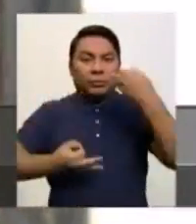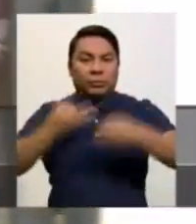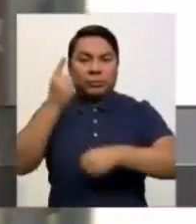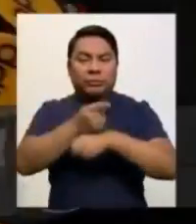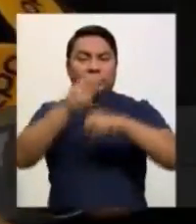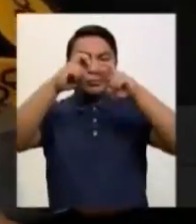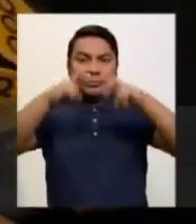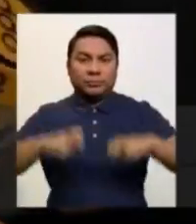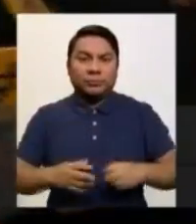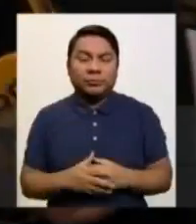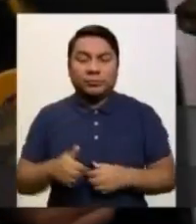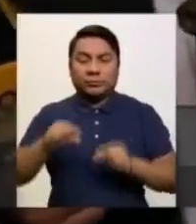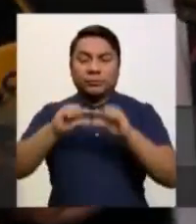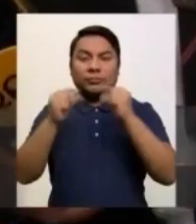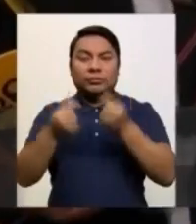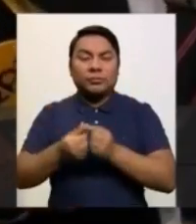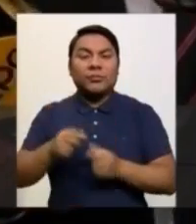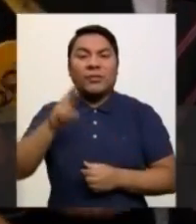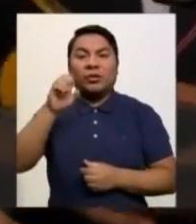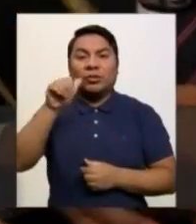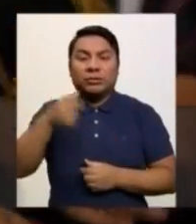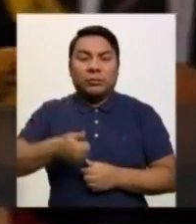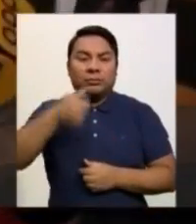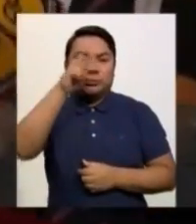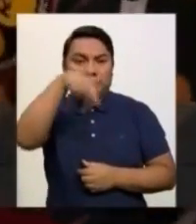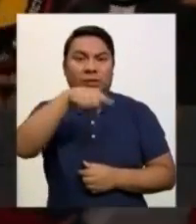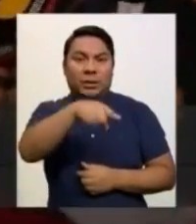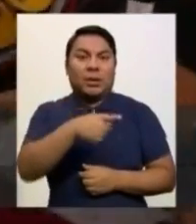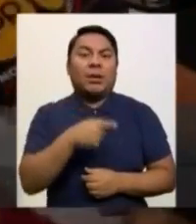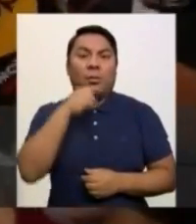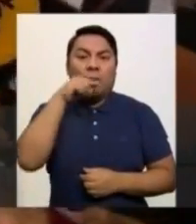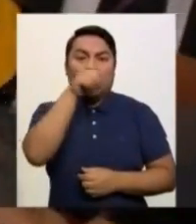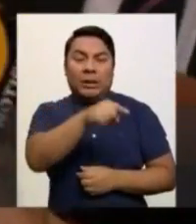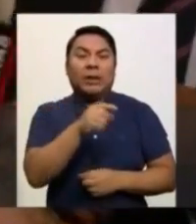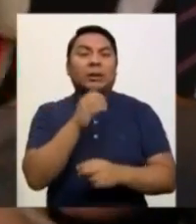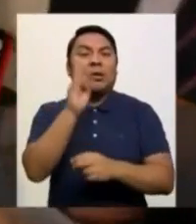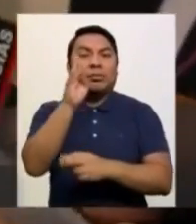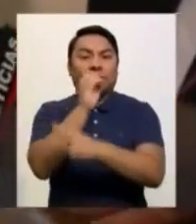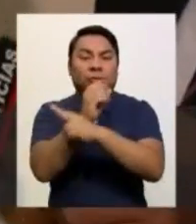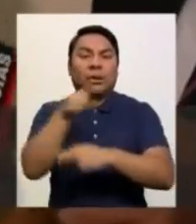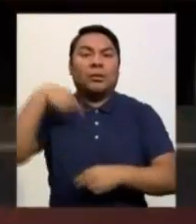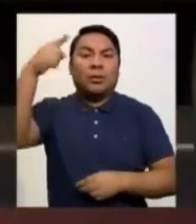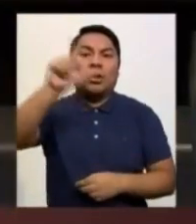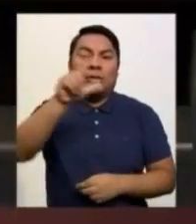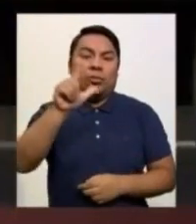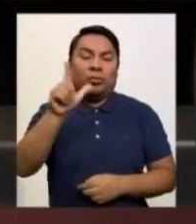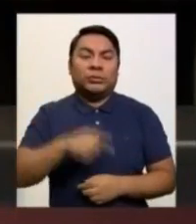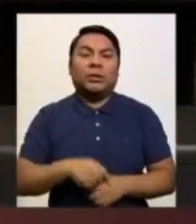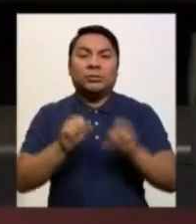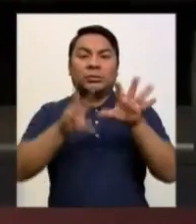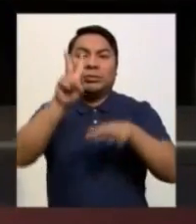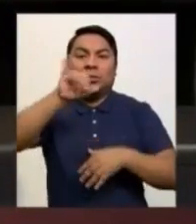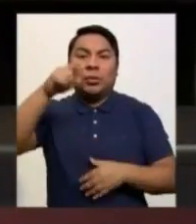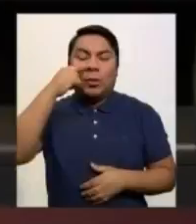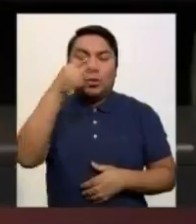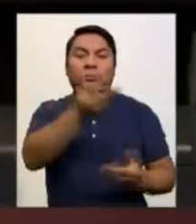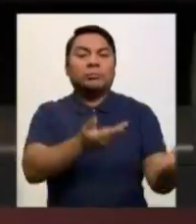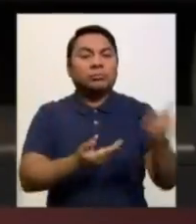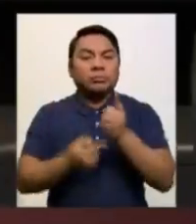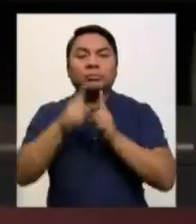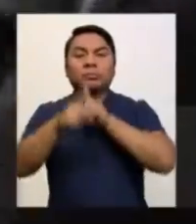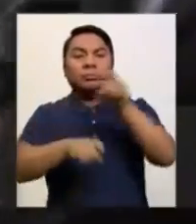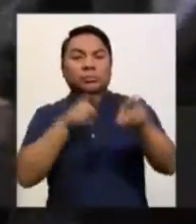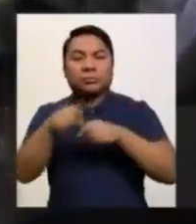trabajo, la congresista Rosa Bartra. La ex primera dama deberá asistir el próximo lunes 12 de junio para colaborar